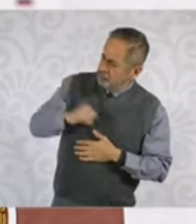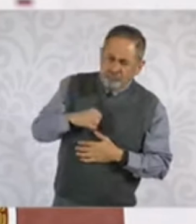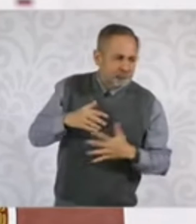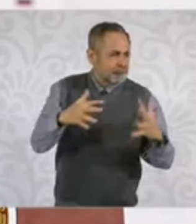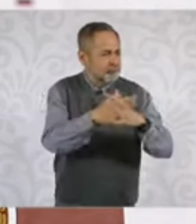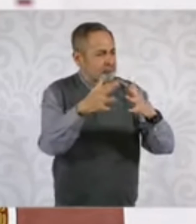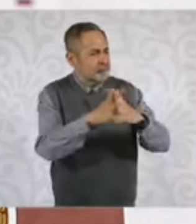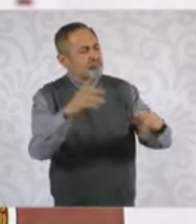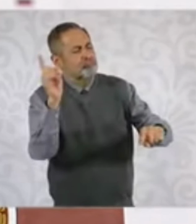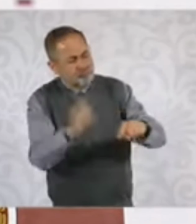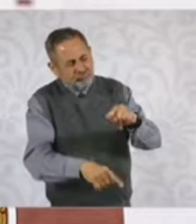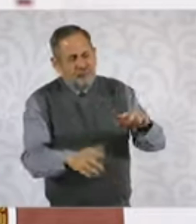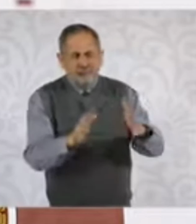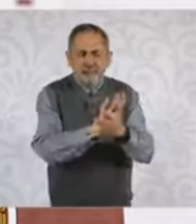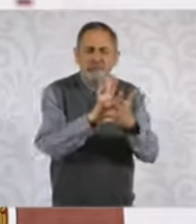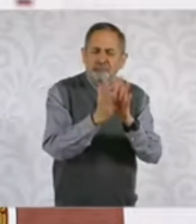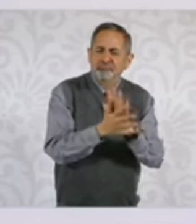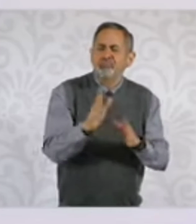combatió al narco.